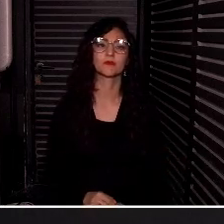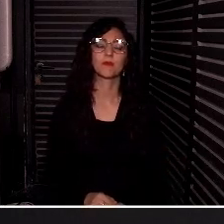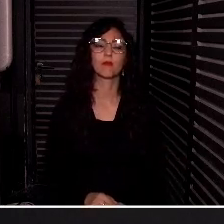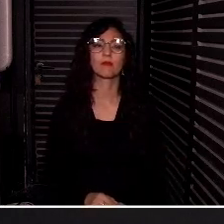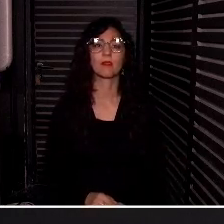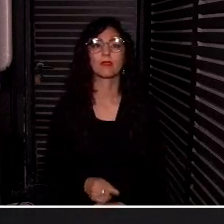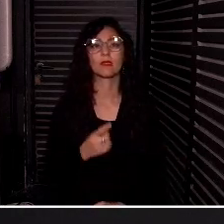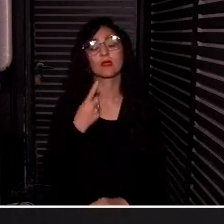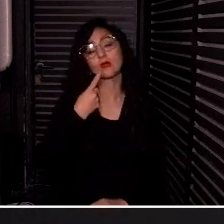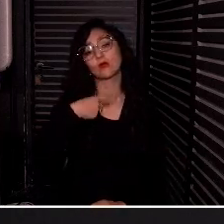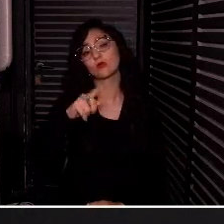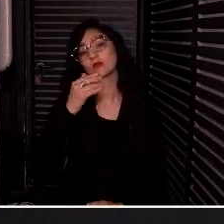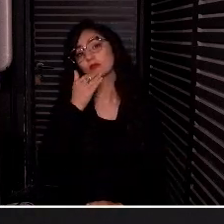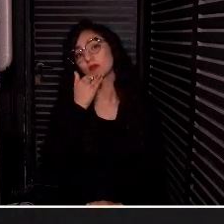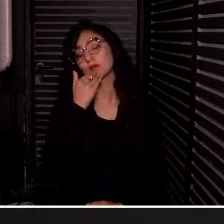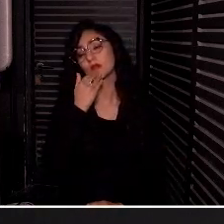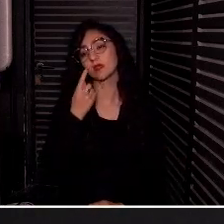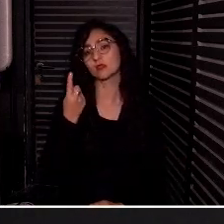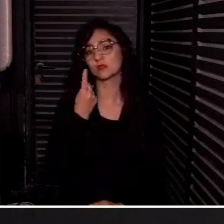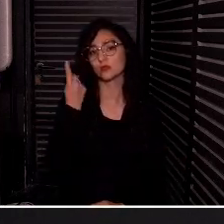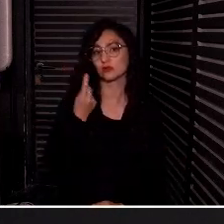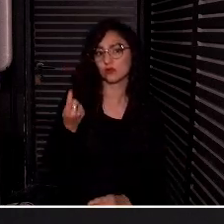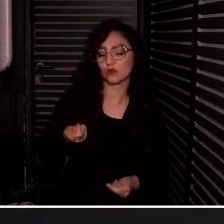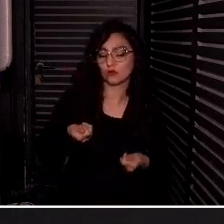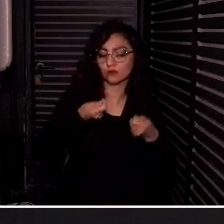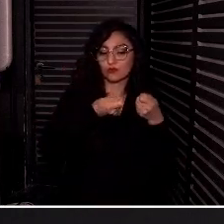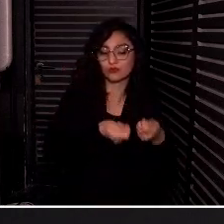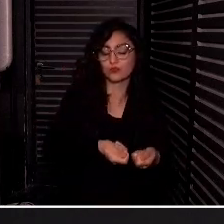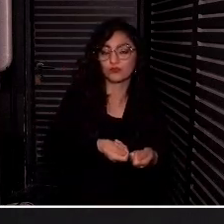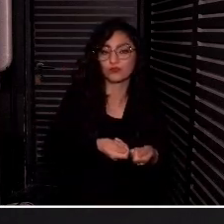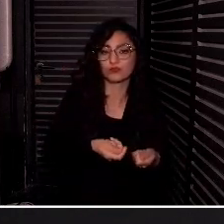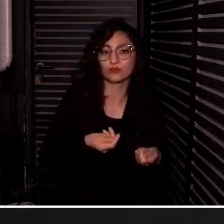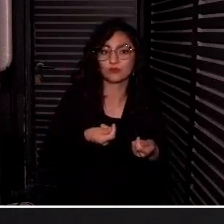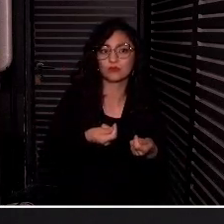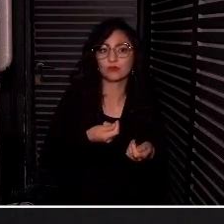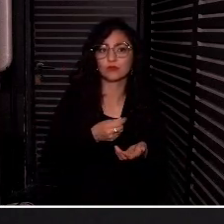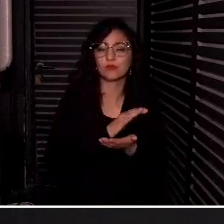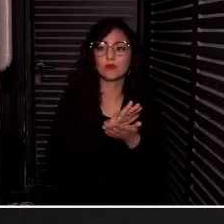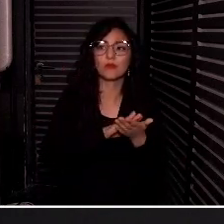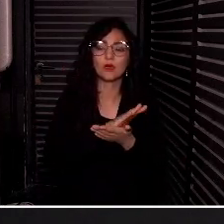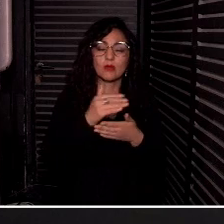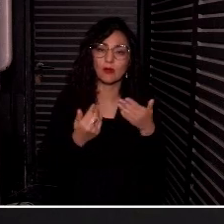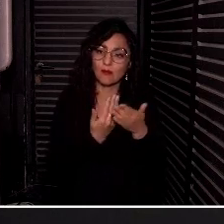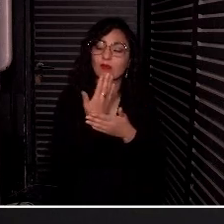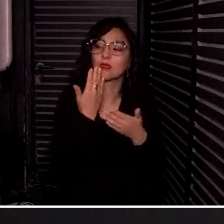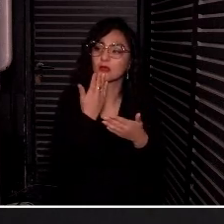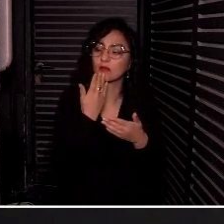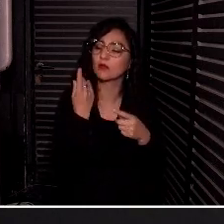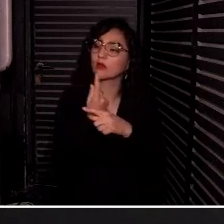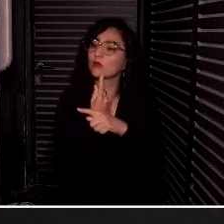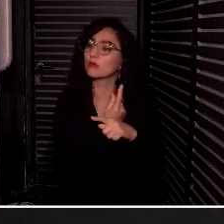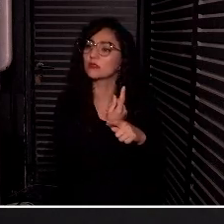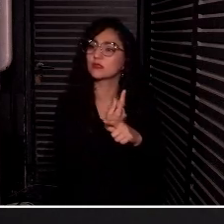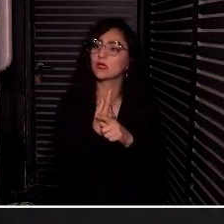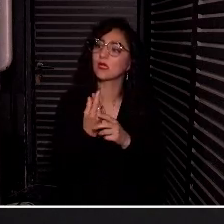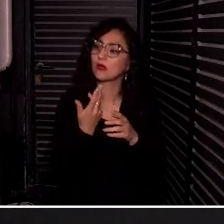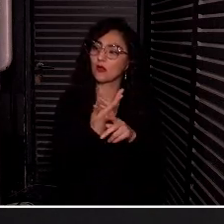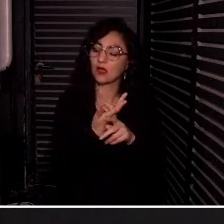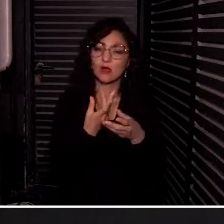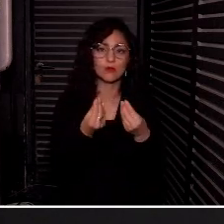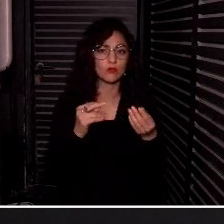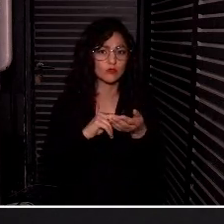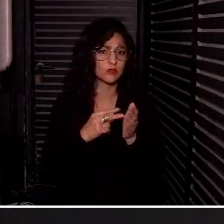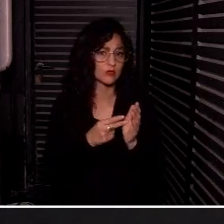nuestra sombra que es el autofinanciamiento que al cual me imagino en la mañana también conversaron y que generan muchas crisis digamos y